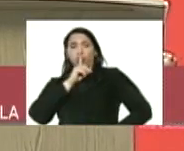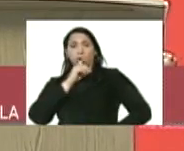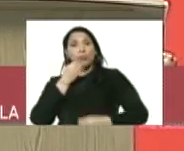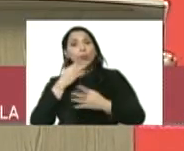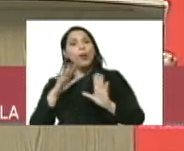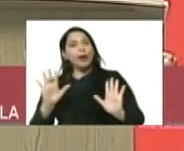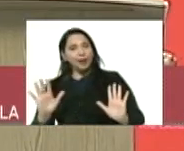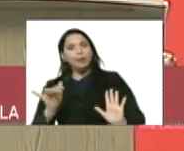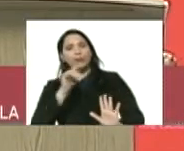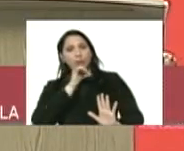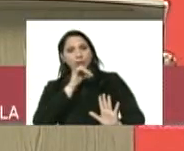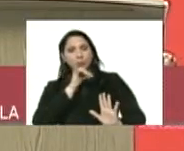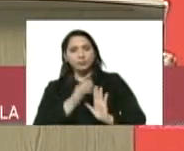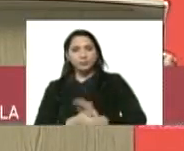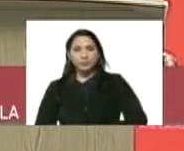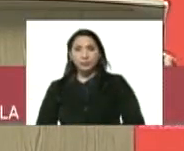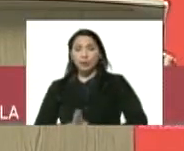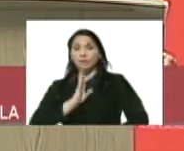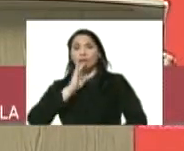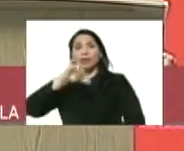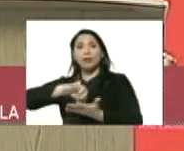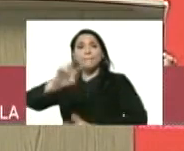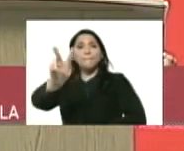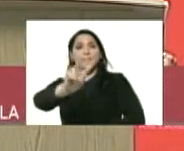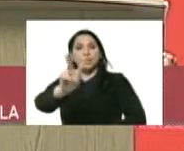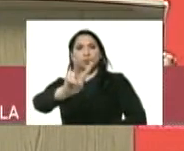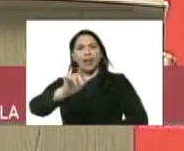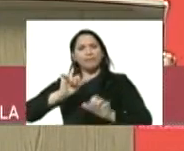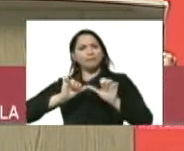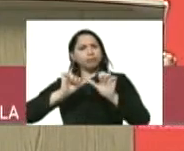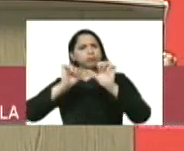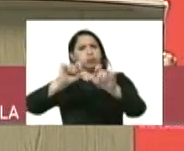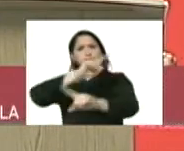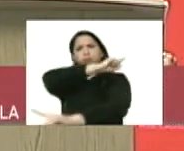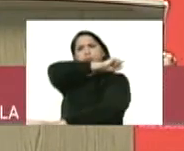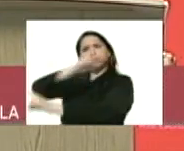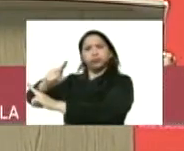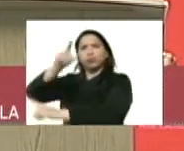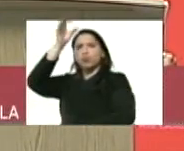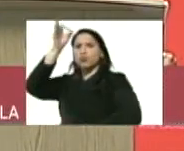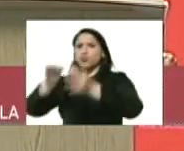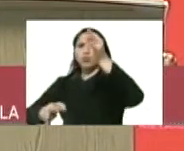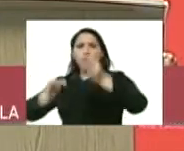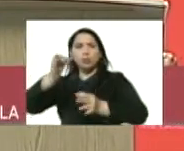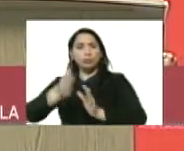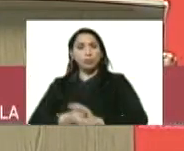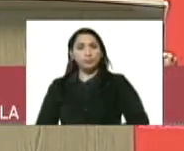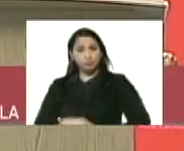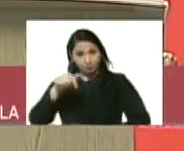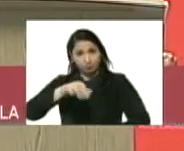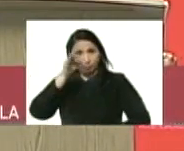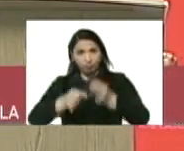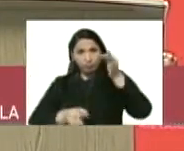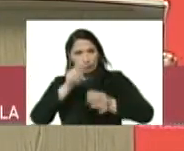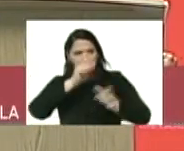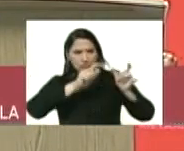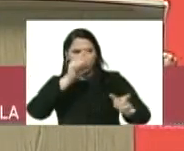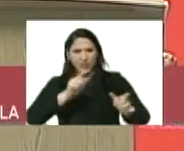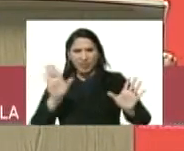buena noticia. El Banco Central de Venezuela continúa en el juicio. Hoy los abogados de esta camarilla